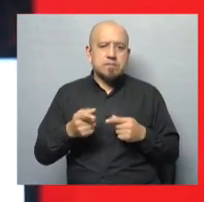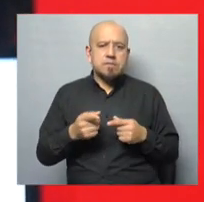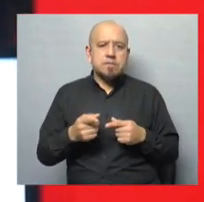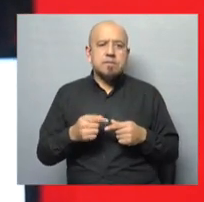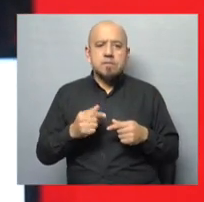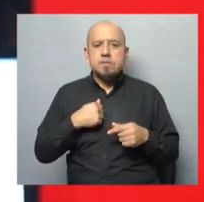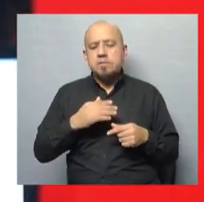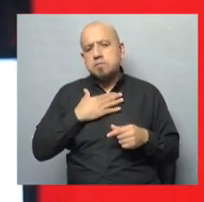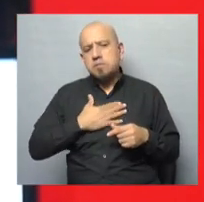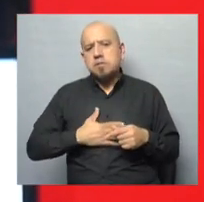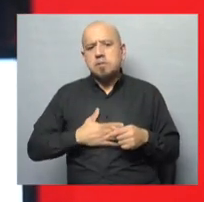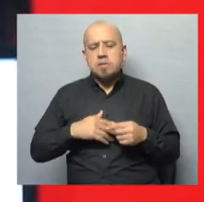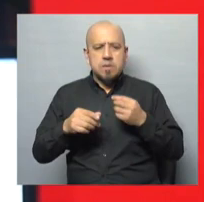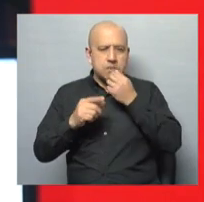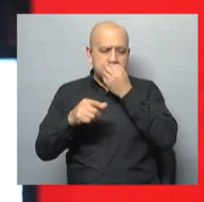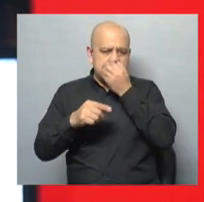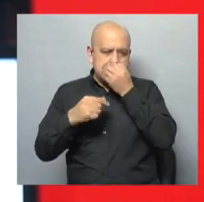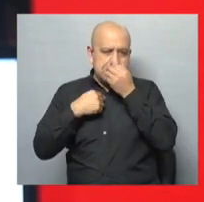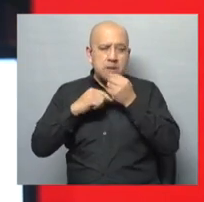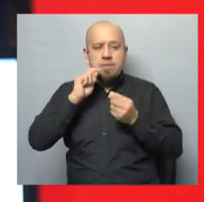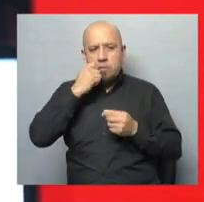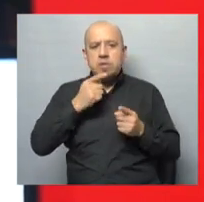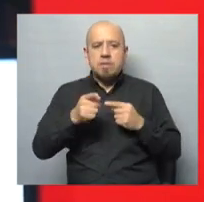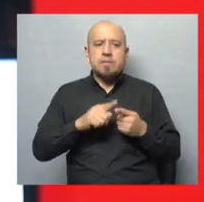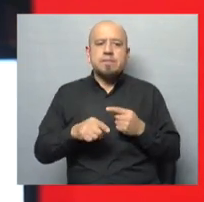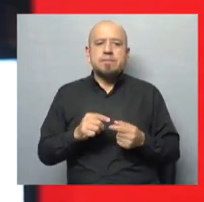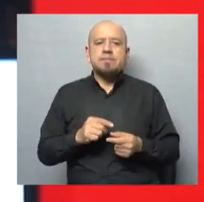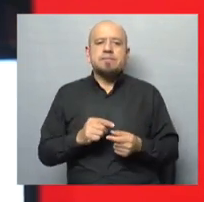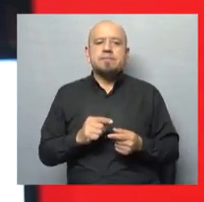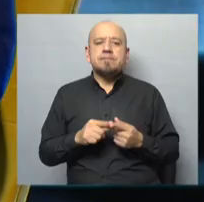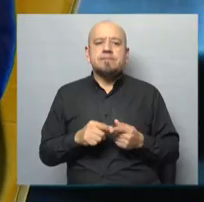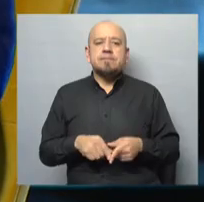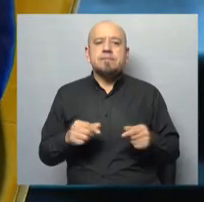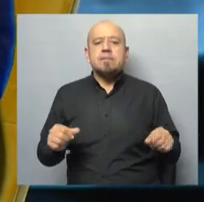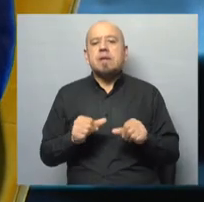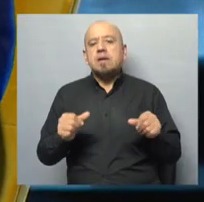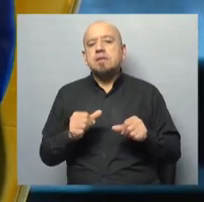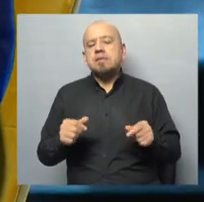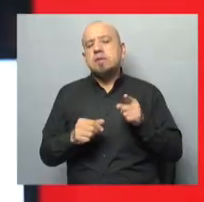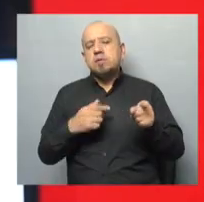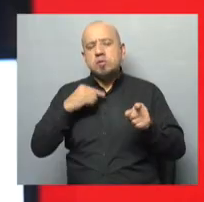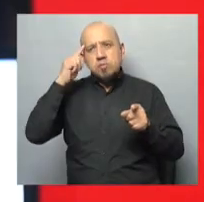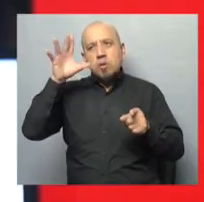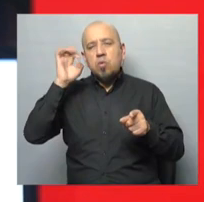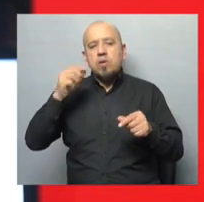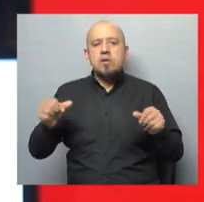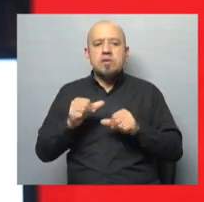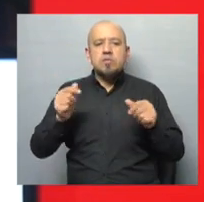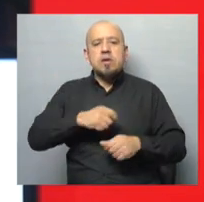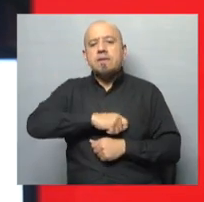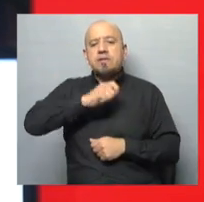tranquilo no salir me iba porque me gustaba me gustaba así hacía eso me acuerdo nada si se de lavalleja